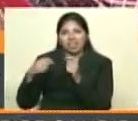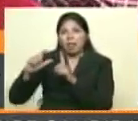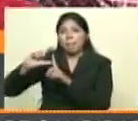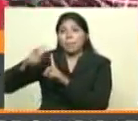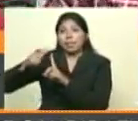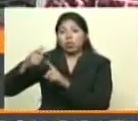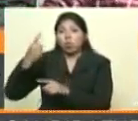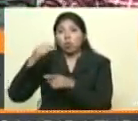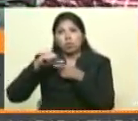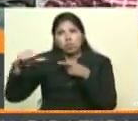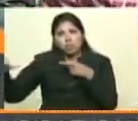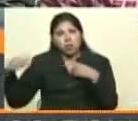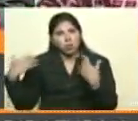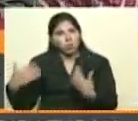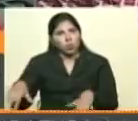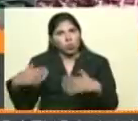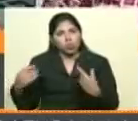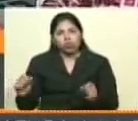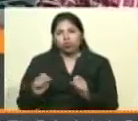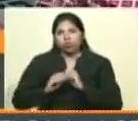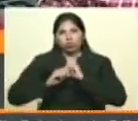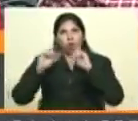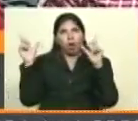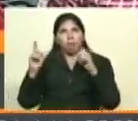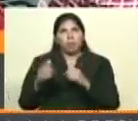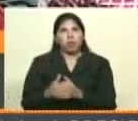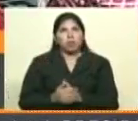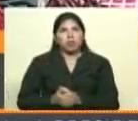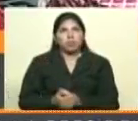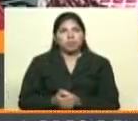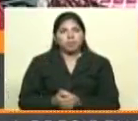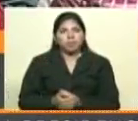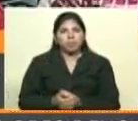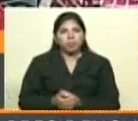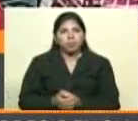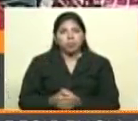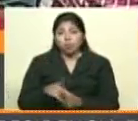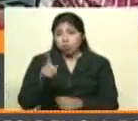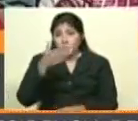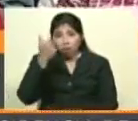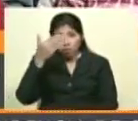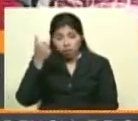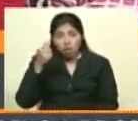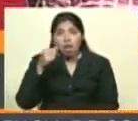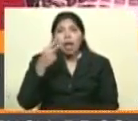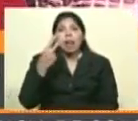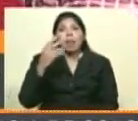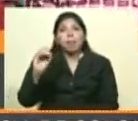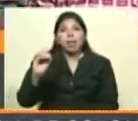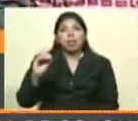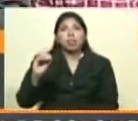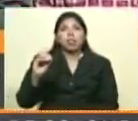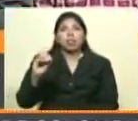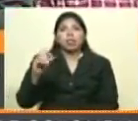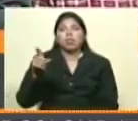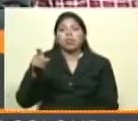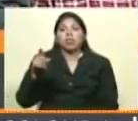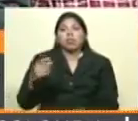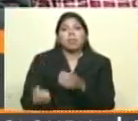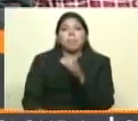apenas en una semana de preventa. No se les olvide que el 20 de marzo se cumple el mes de la